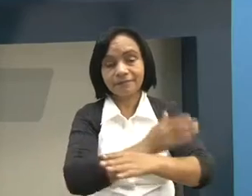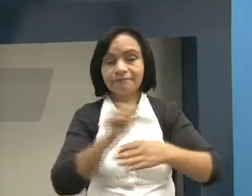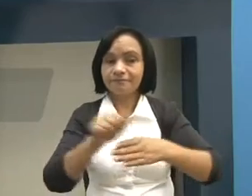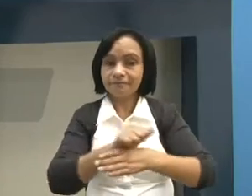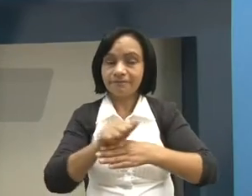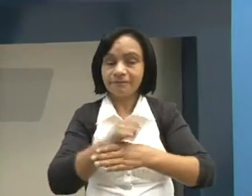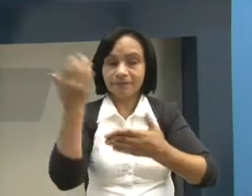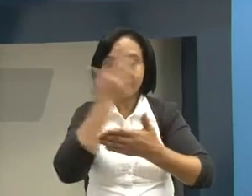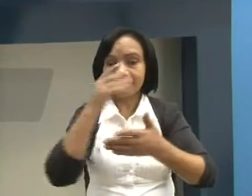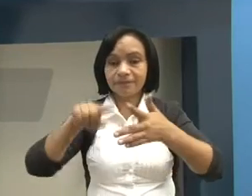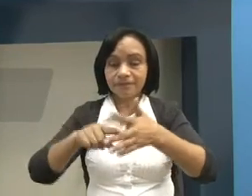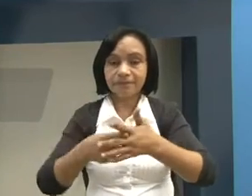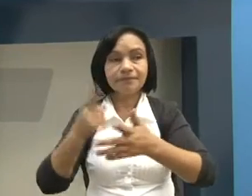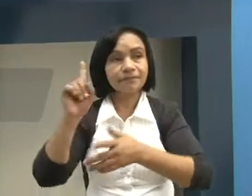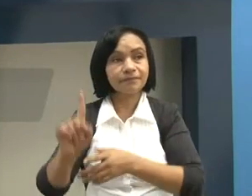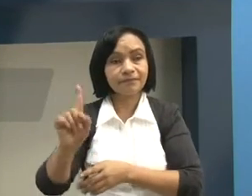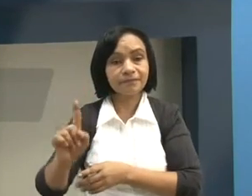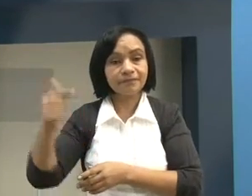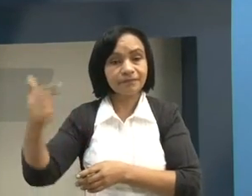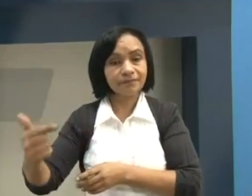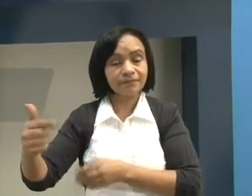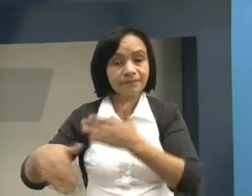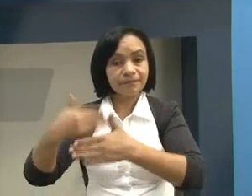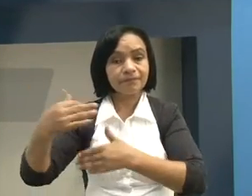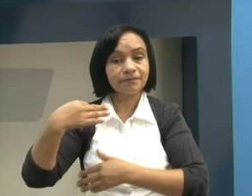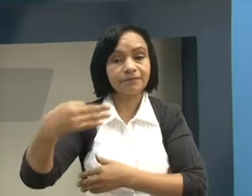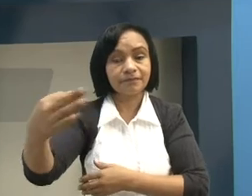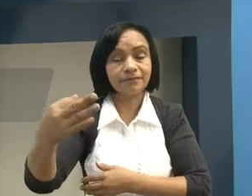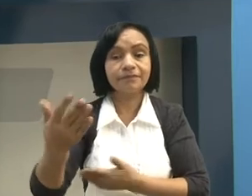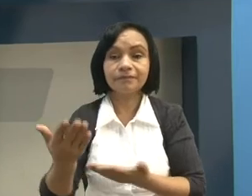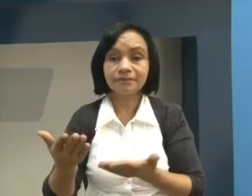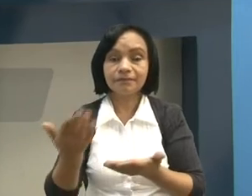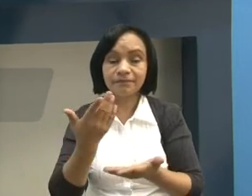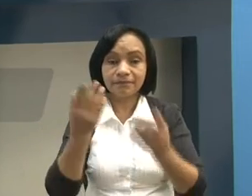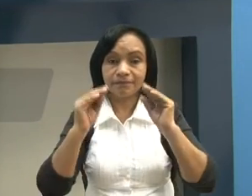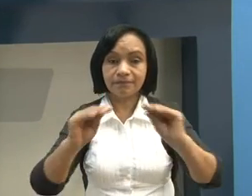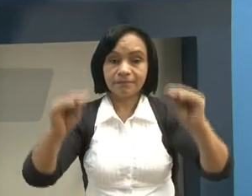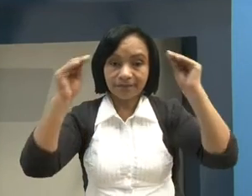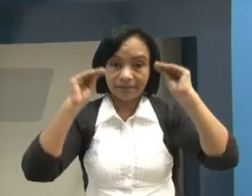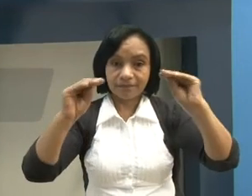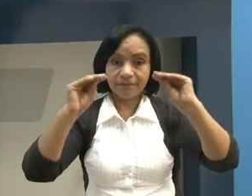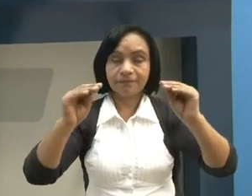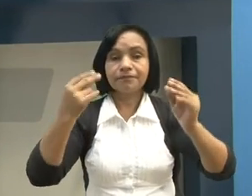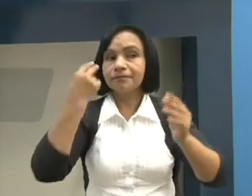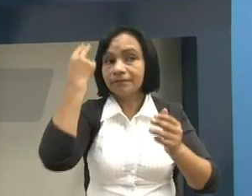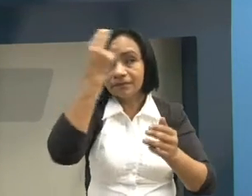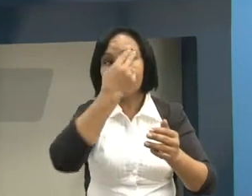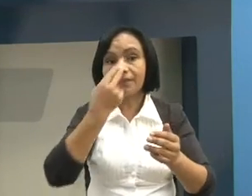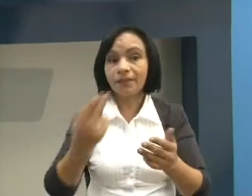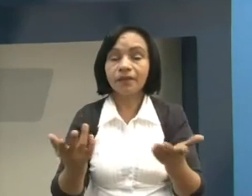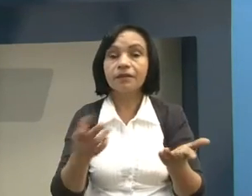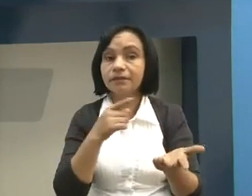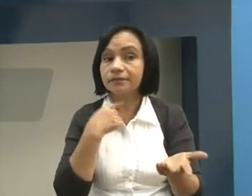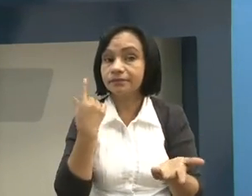para iniciar ese andamio y ese para crecer en ese edificio que es la educación. Quisiera consultarle sobre realidades que